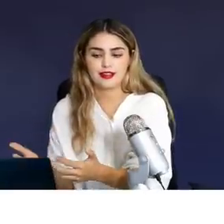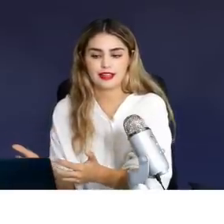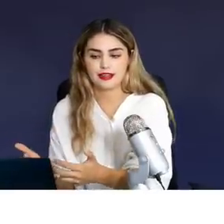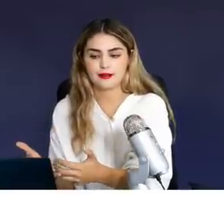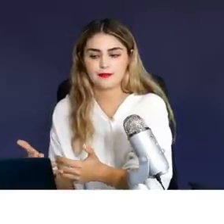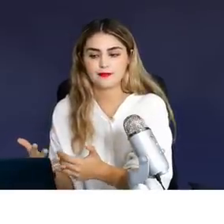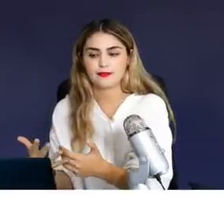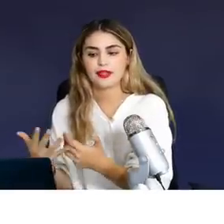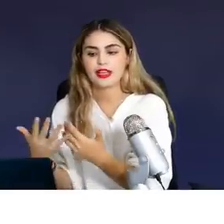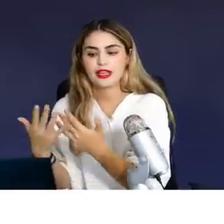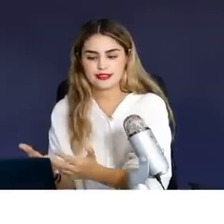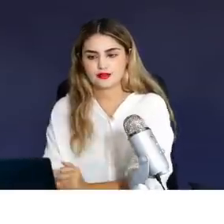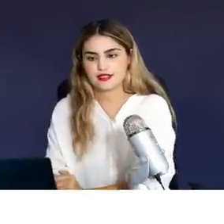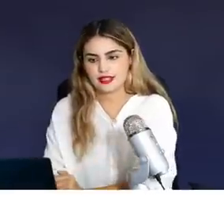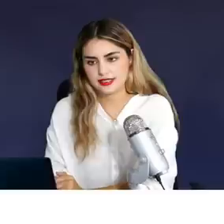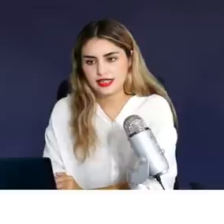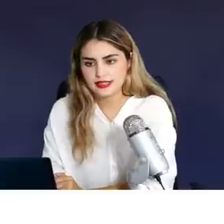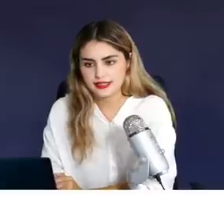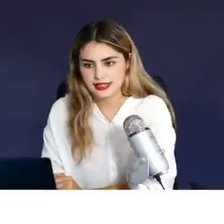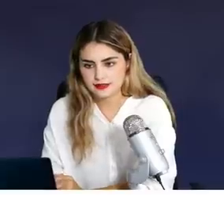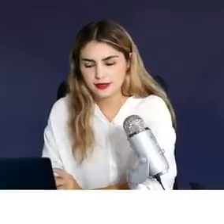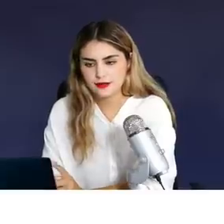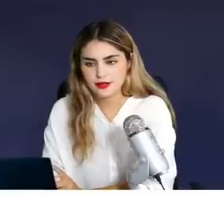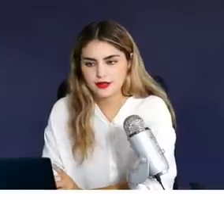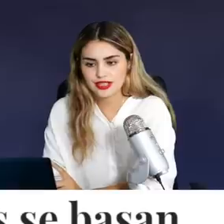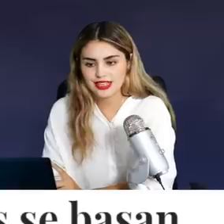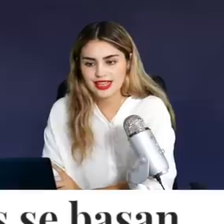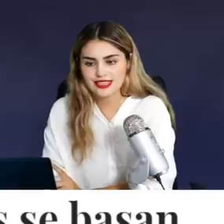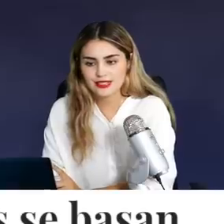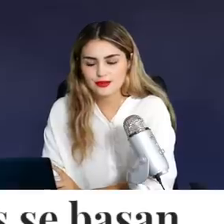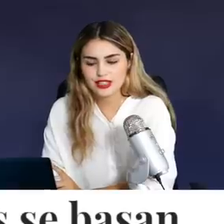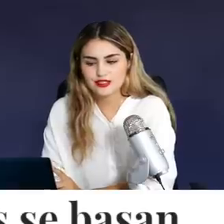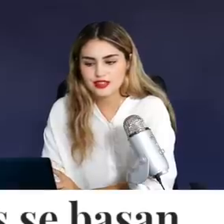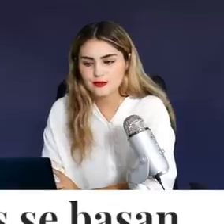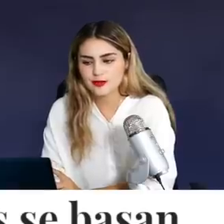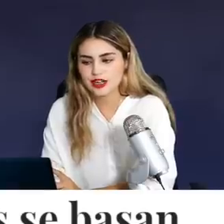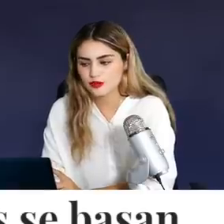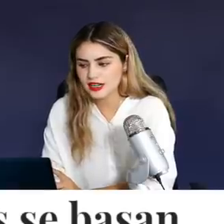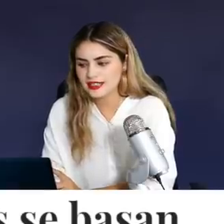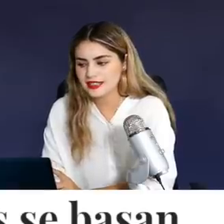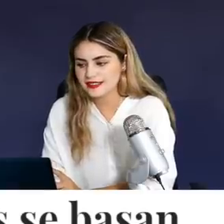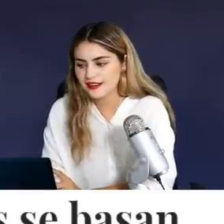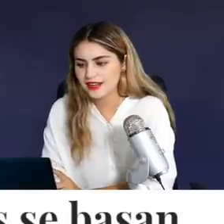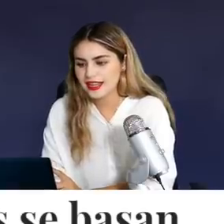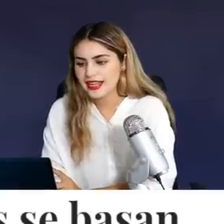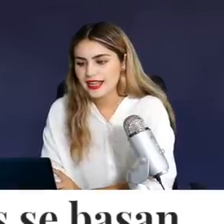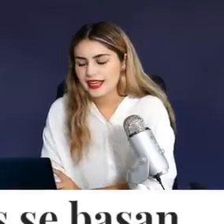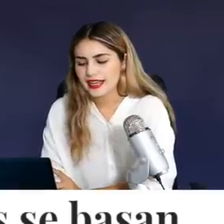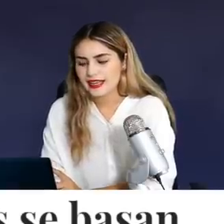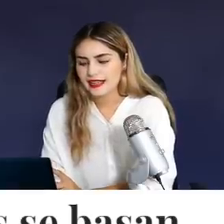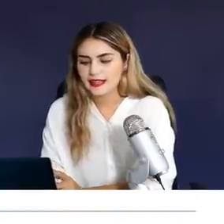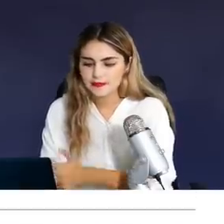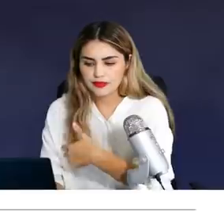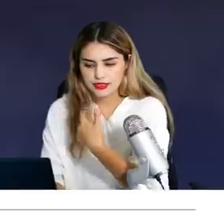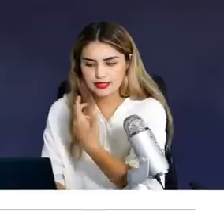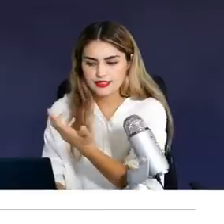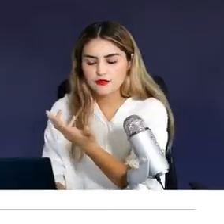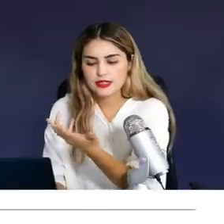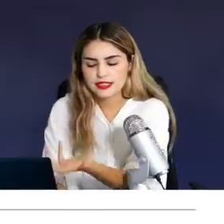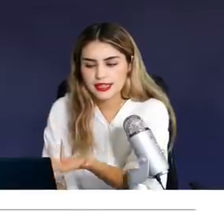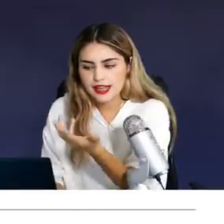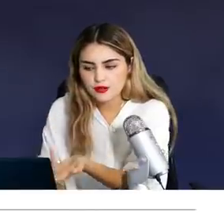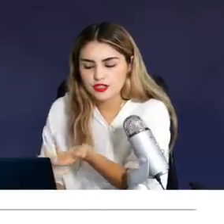de vender estas sustancias ilícitas. Pero amigos, las acusaciones por las cuales estaba